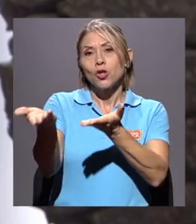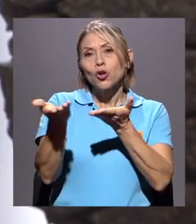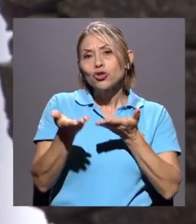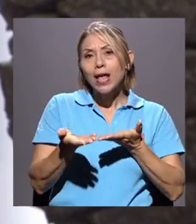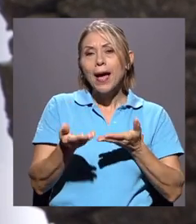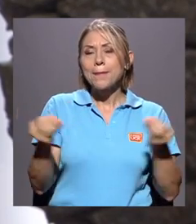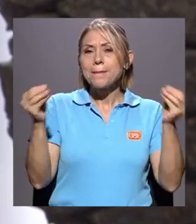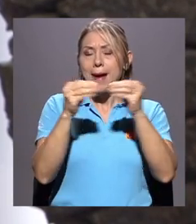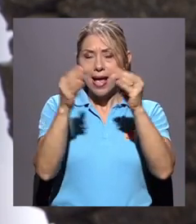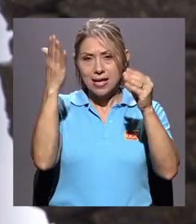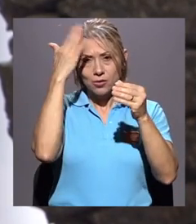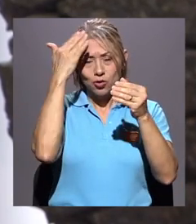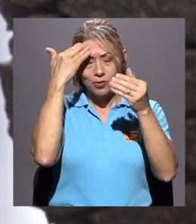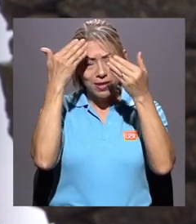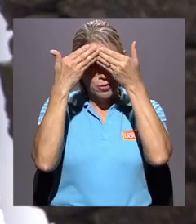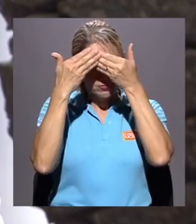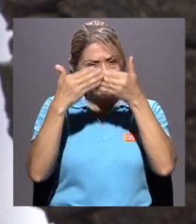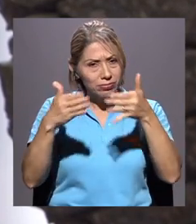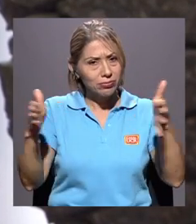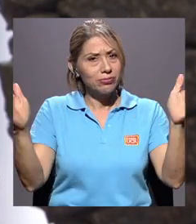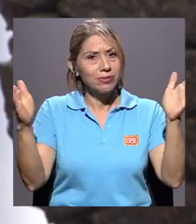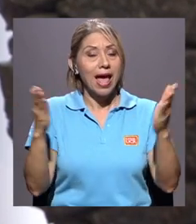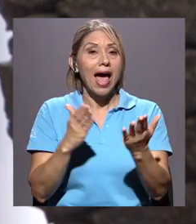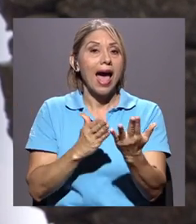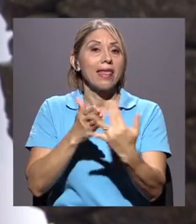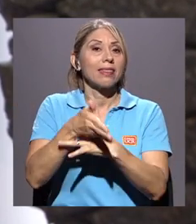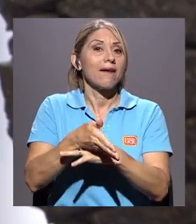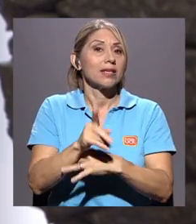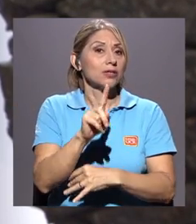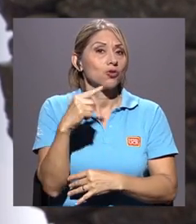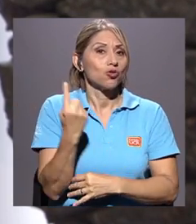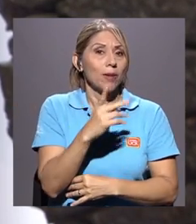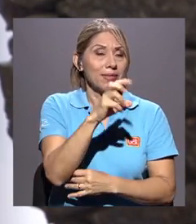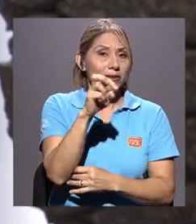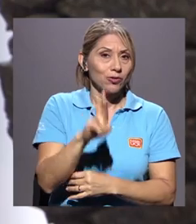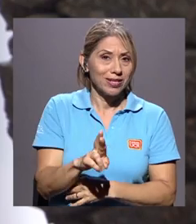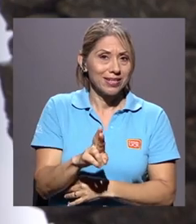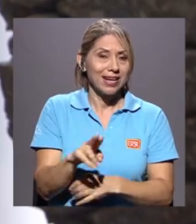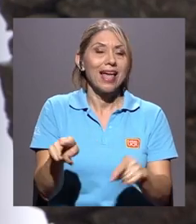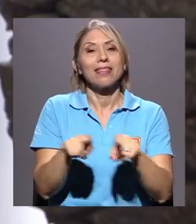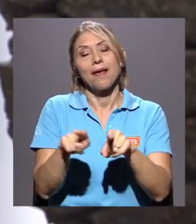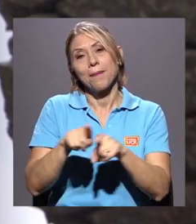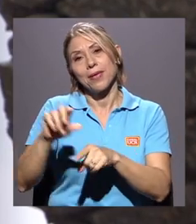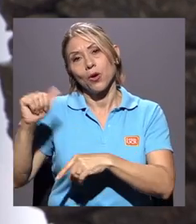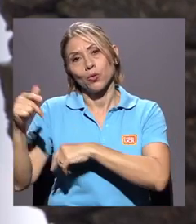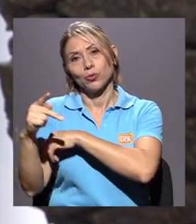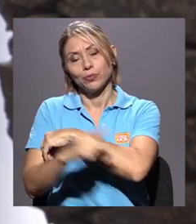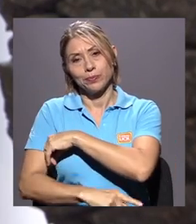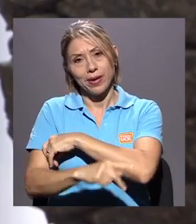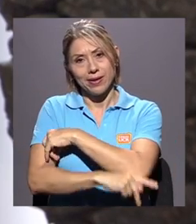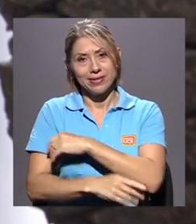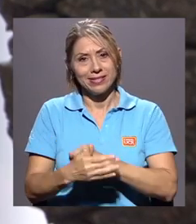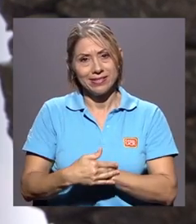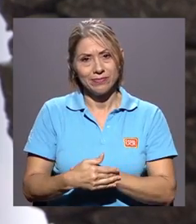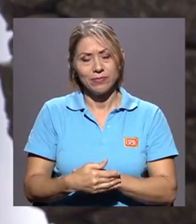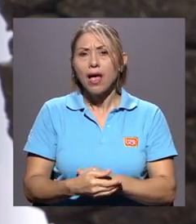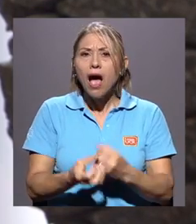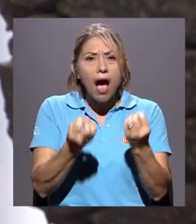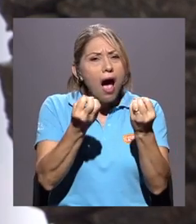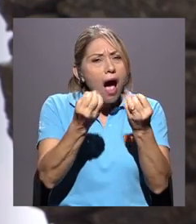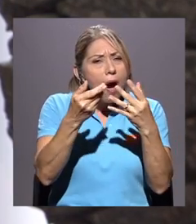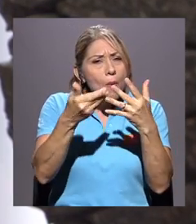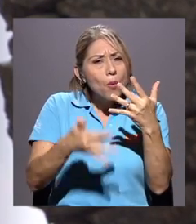el conocimiento a través no solo ya de Costa Rica, sino que se hace en otros países. Y es que hay un montón de